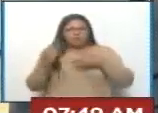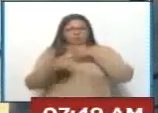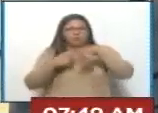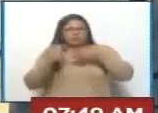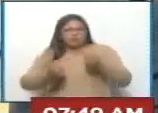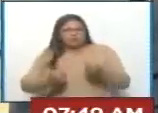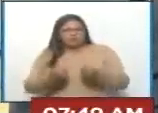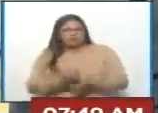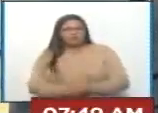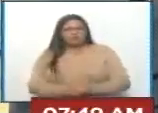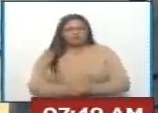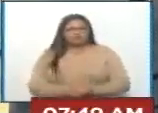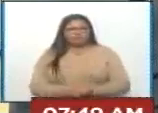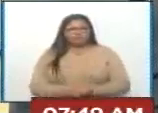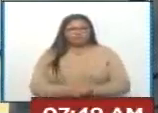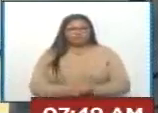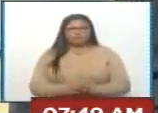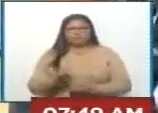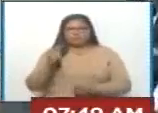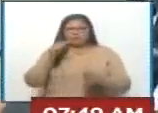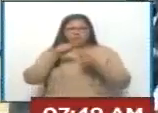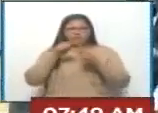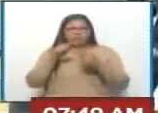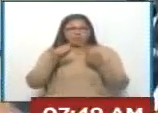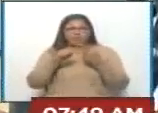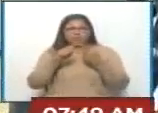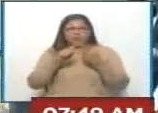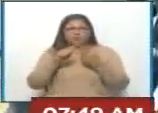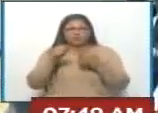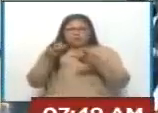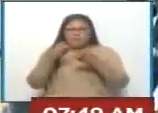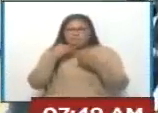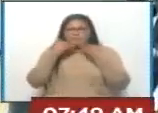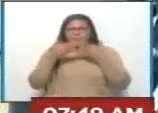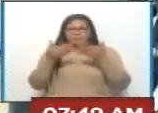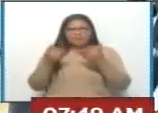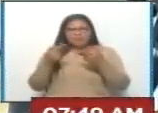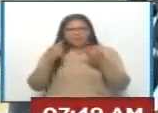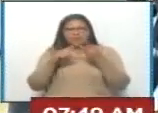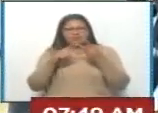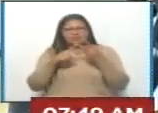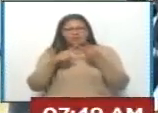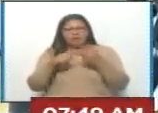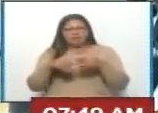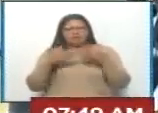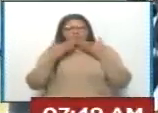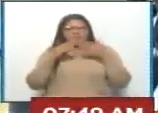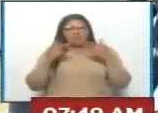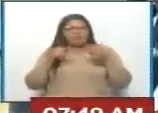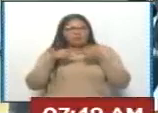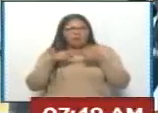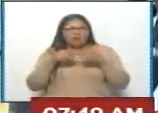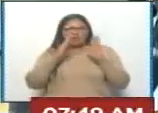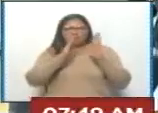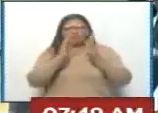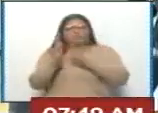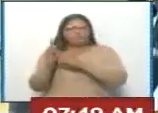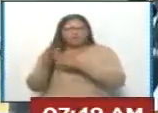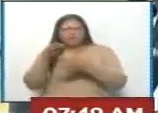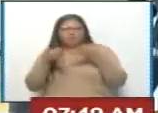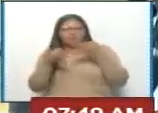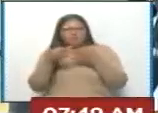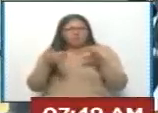revolucionario. El primer punto te permitía los recursos y el segundo punto te permitía la distribución